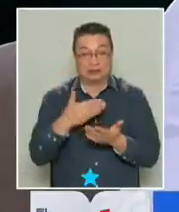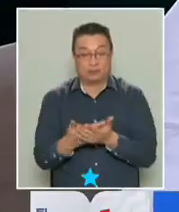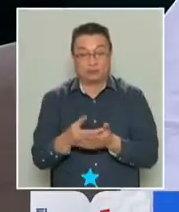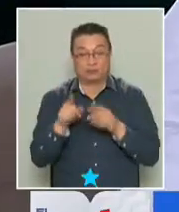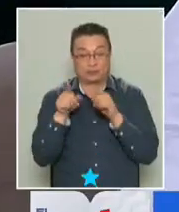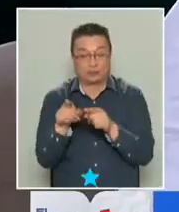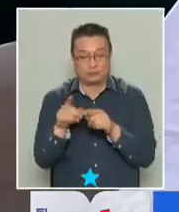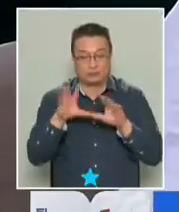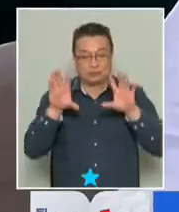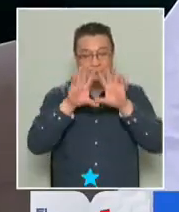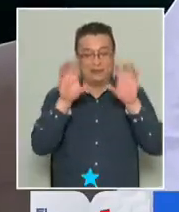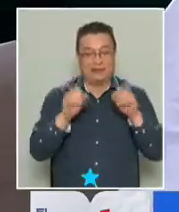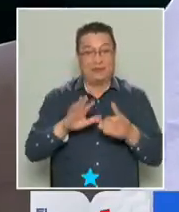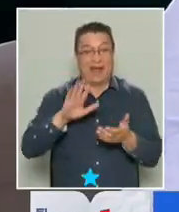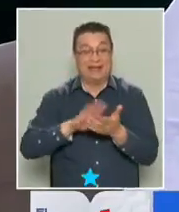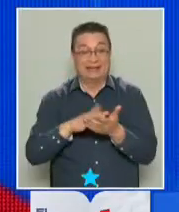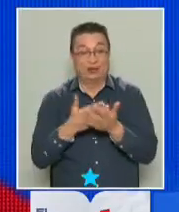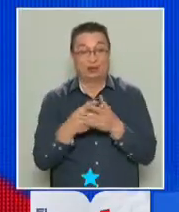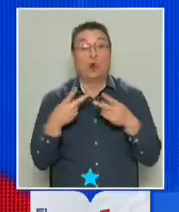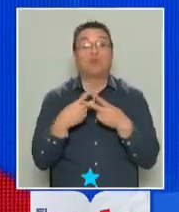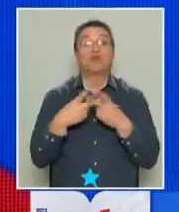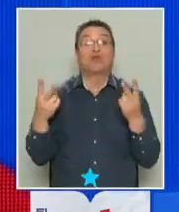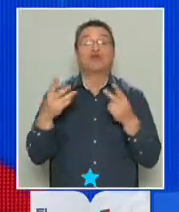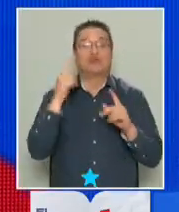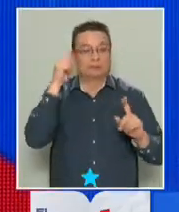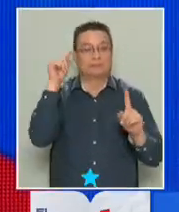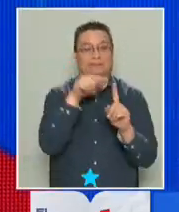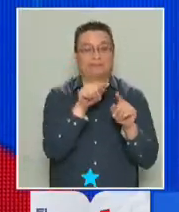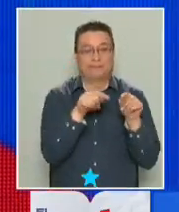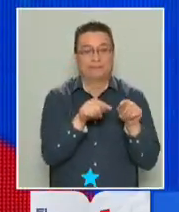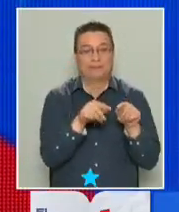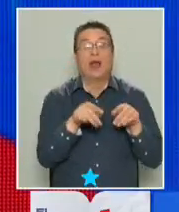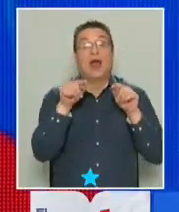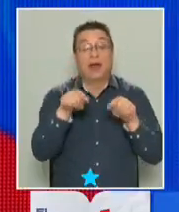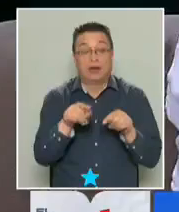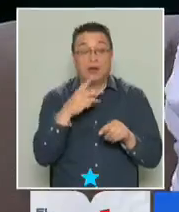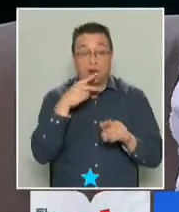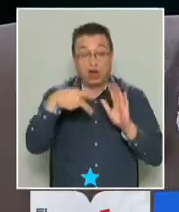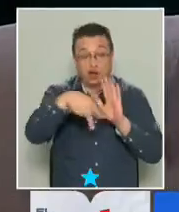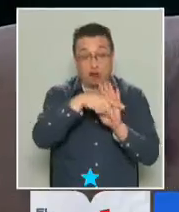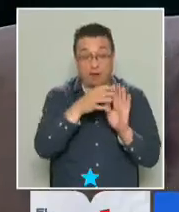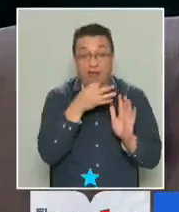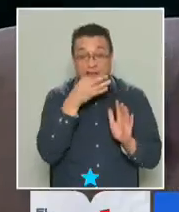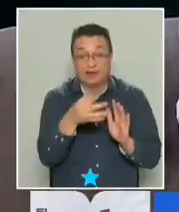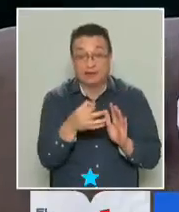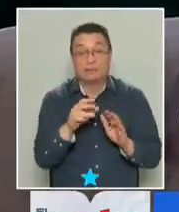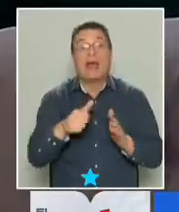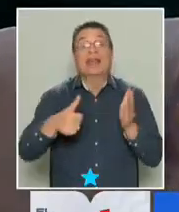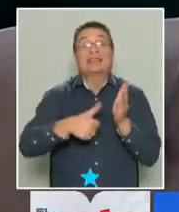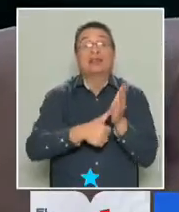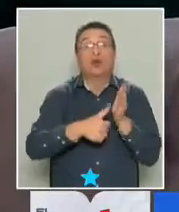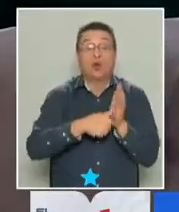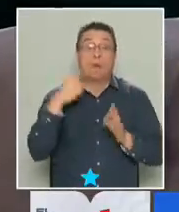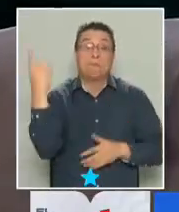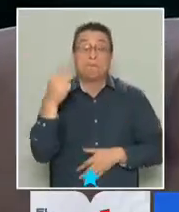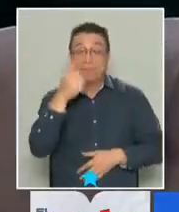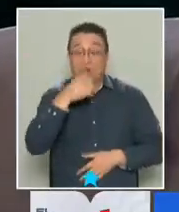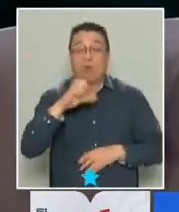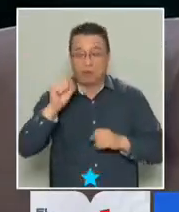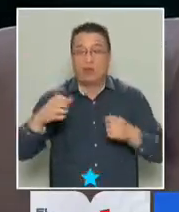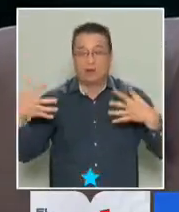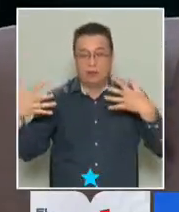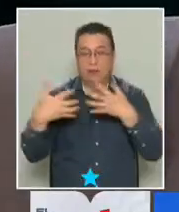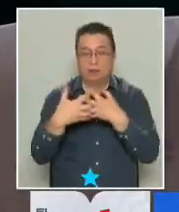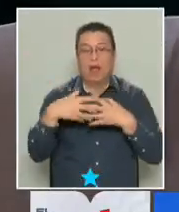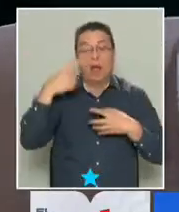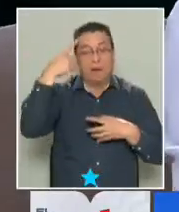sistema de salud público preferente ahora que cuales incluso la norma lo dice en los seguros privados podrán consistir siempre y cuando